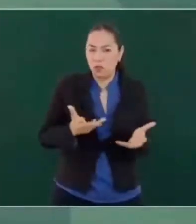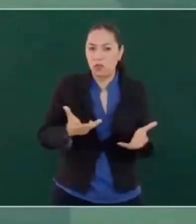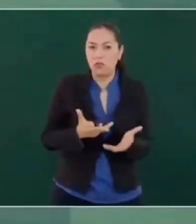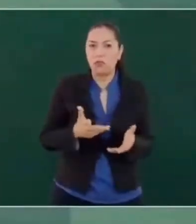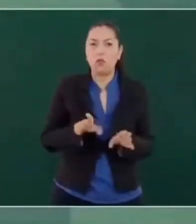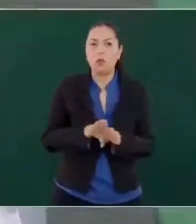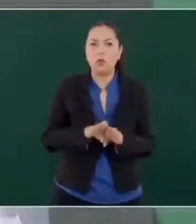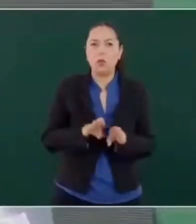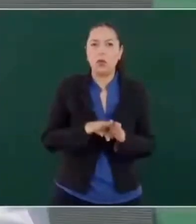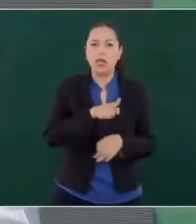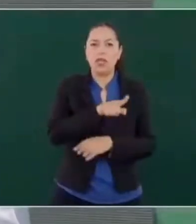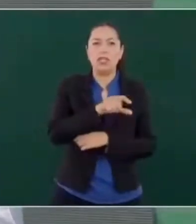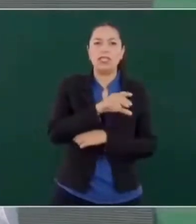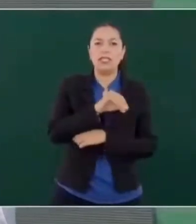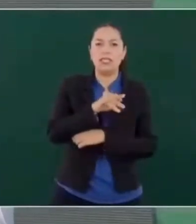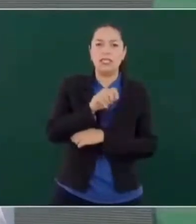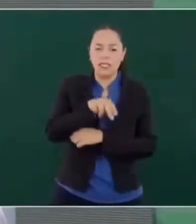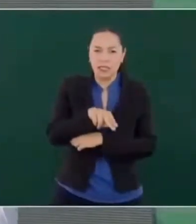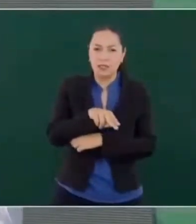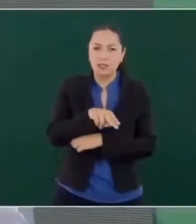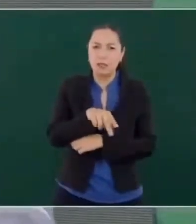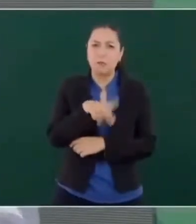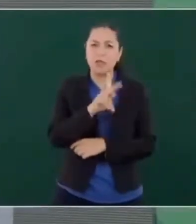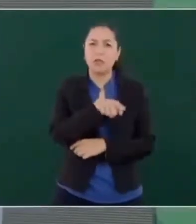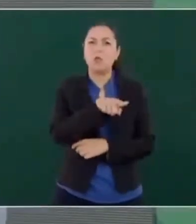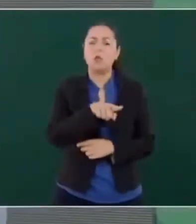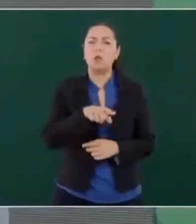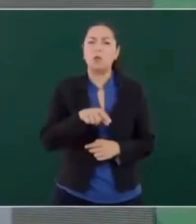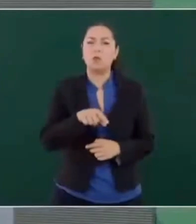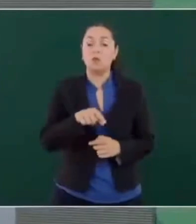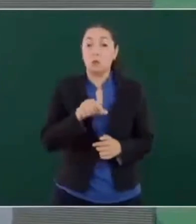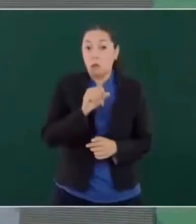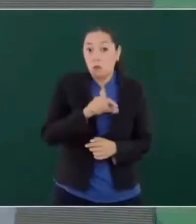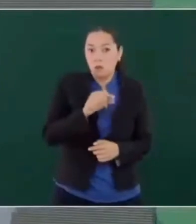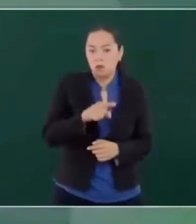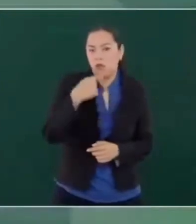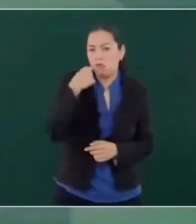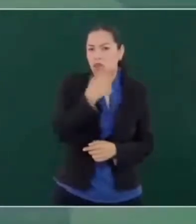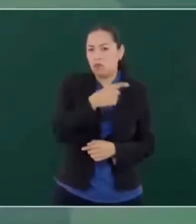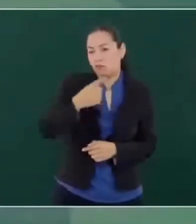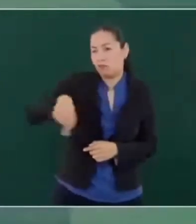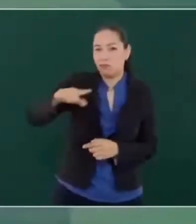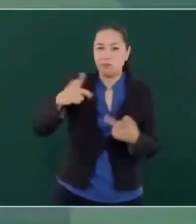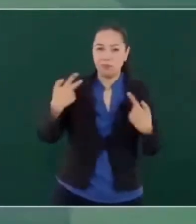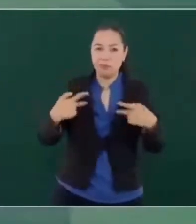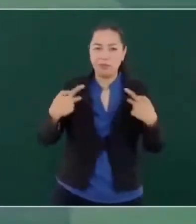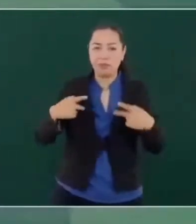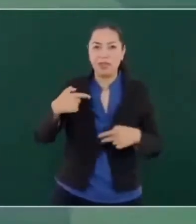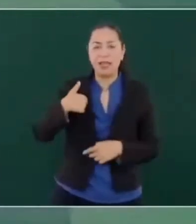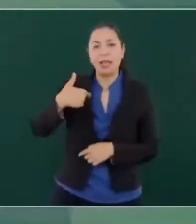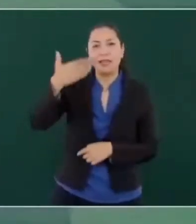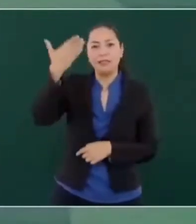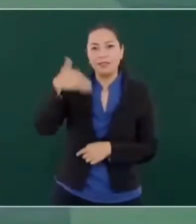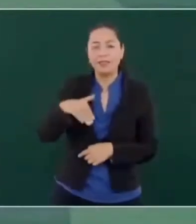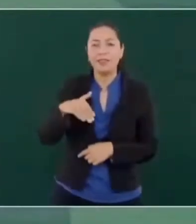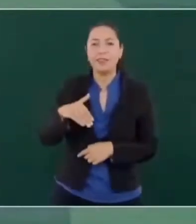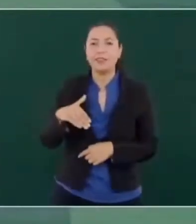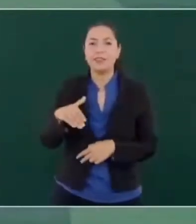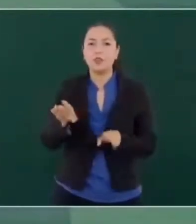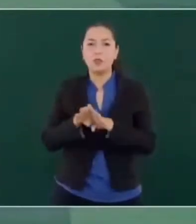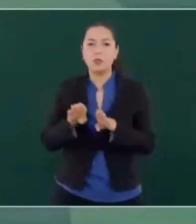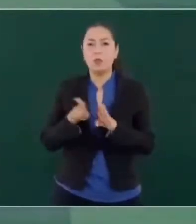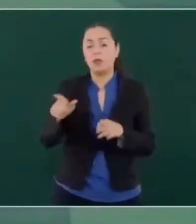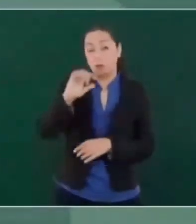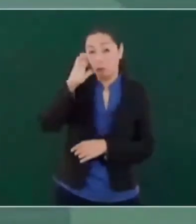en el CISEN. Pero también, si le digo a la gente CISEN, ahora ya más se